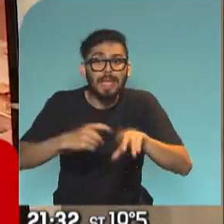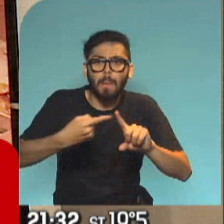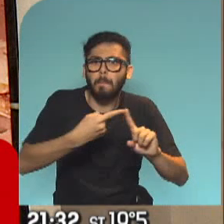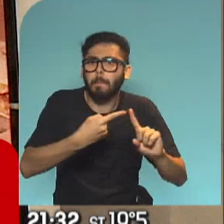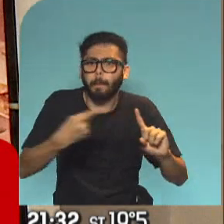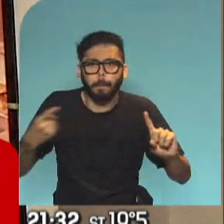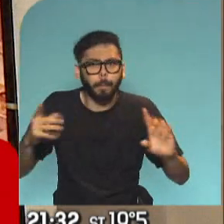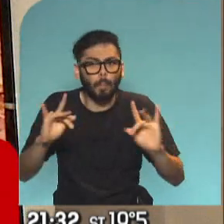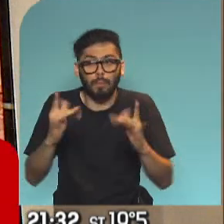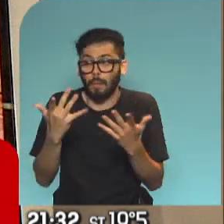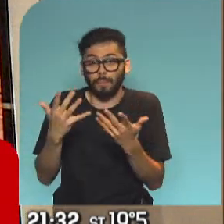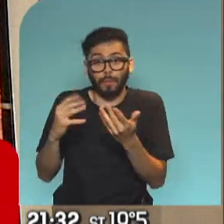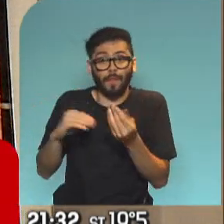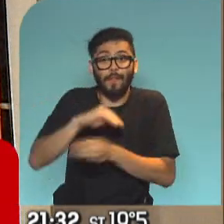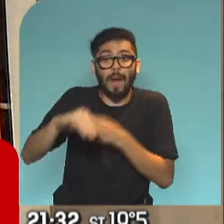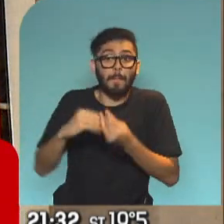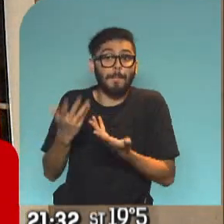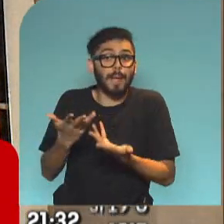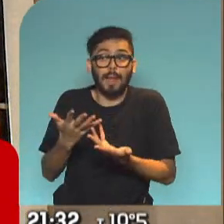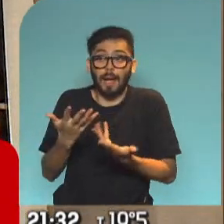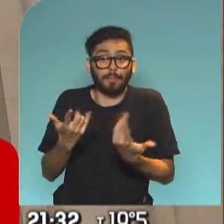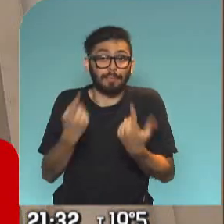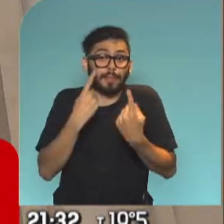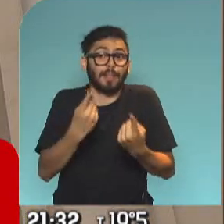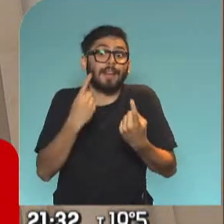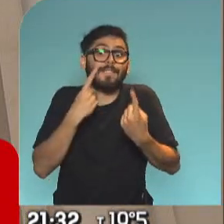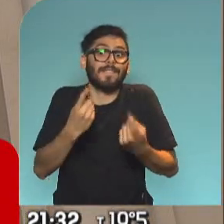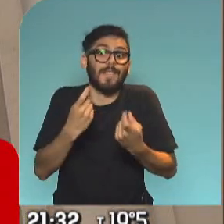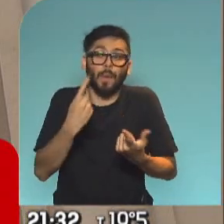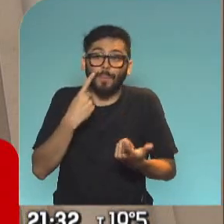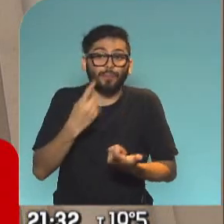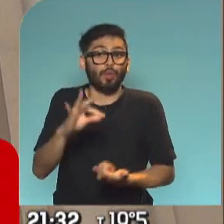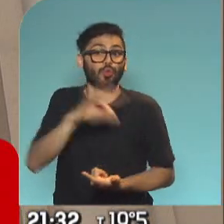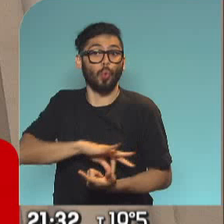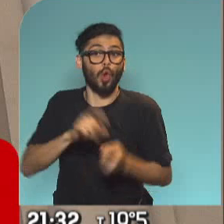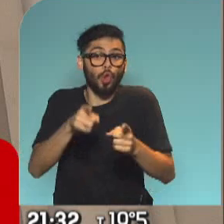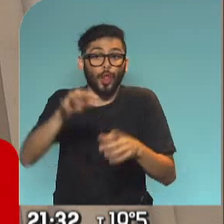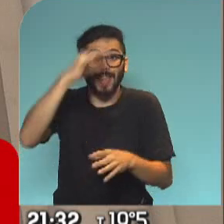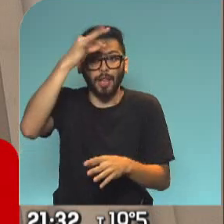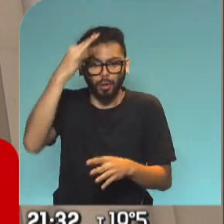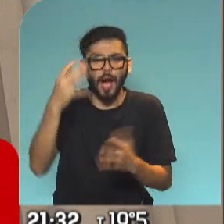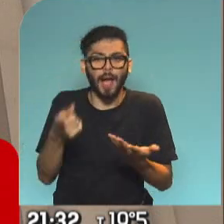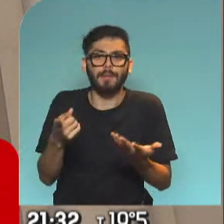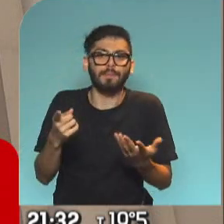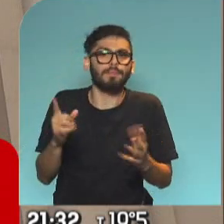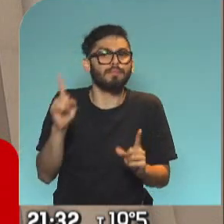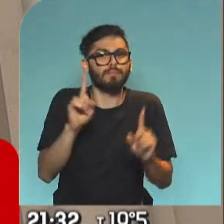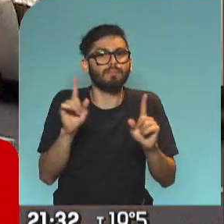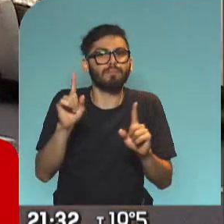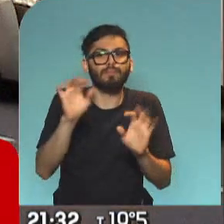familias que viven del teatro. Será la nueva normalidad, porque será con protocolos, será